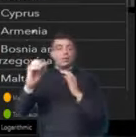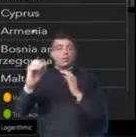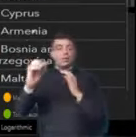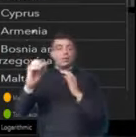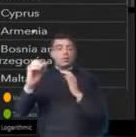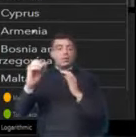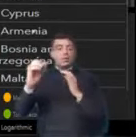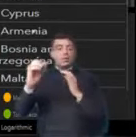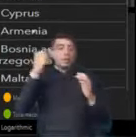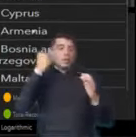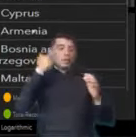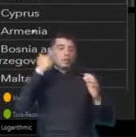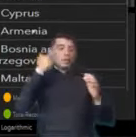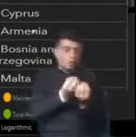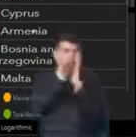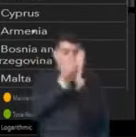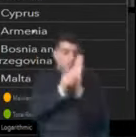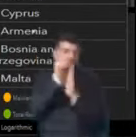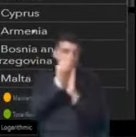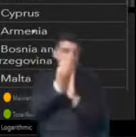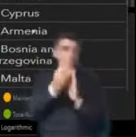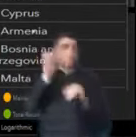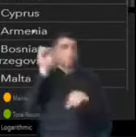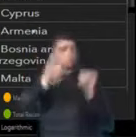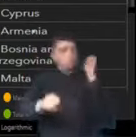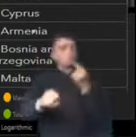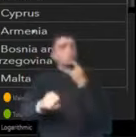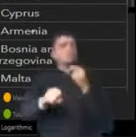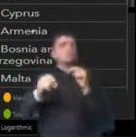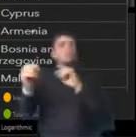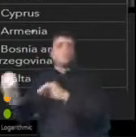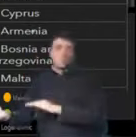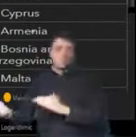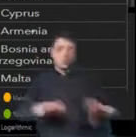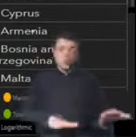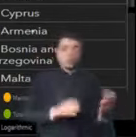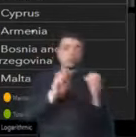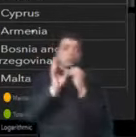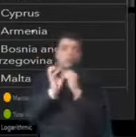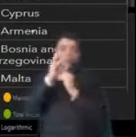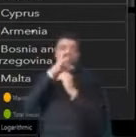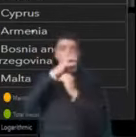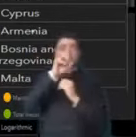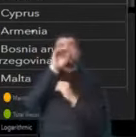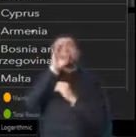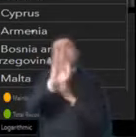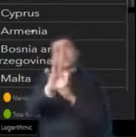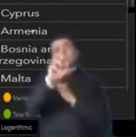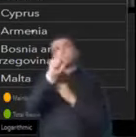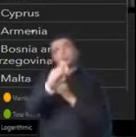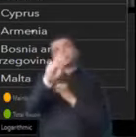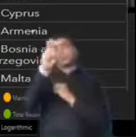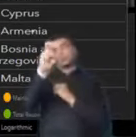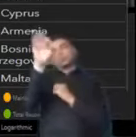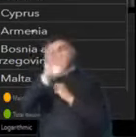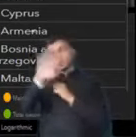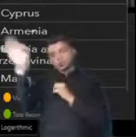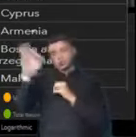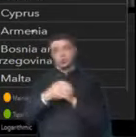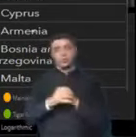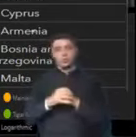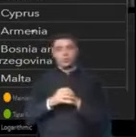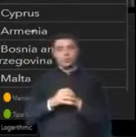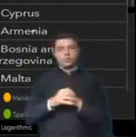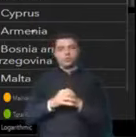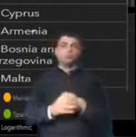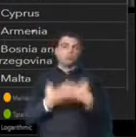cuadriculadamente, podríamos decir que la tasa de mortalidad del COVID-19 es del 3.7%. Y aquí quiero empezar a hablar